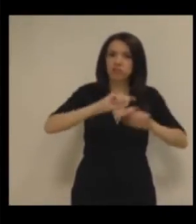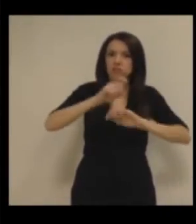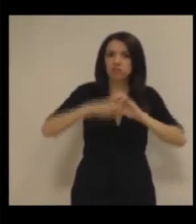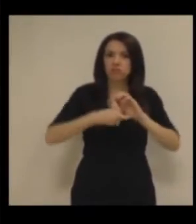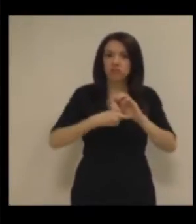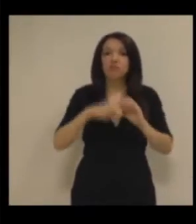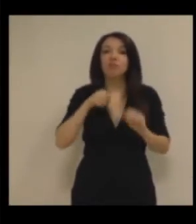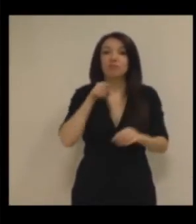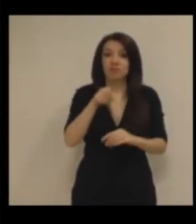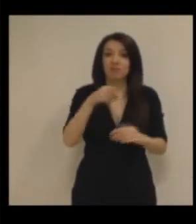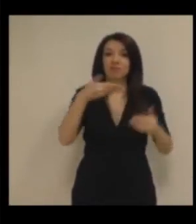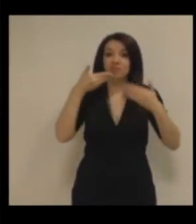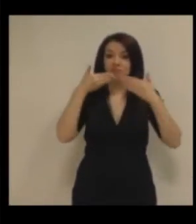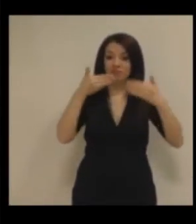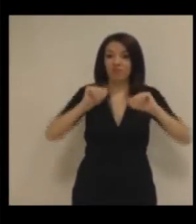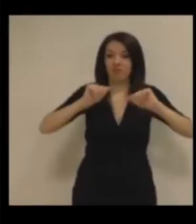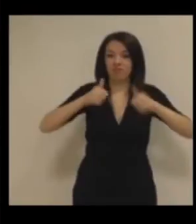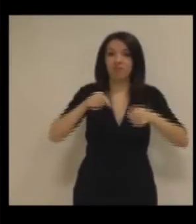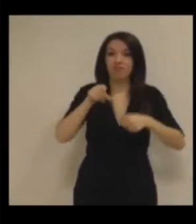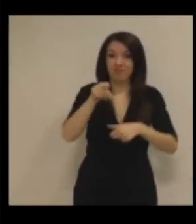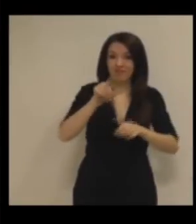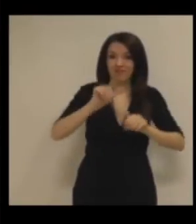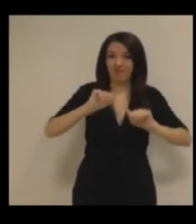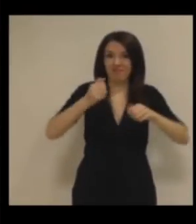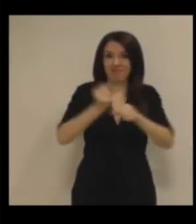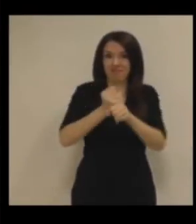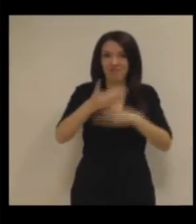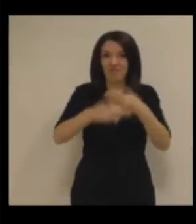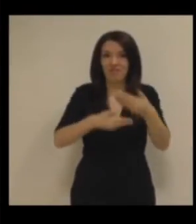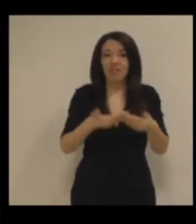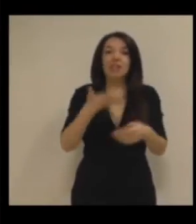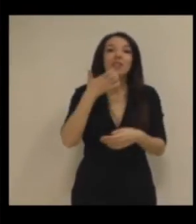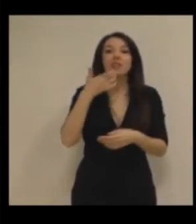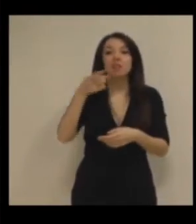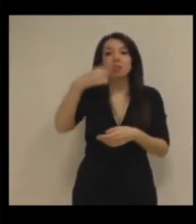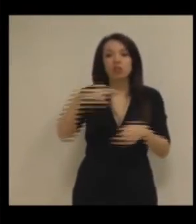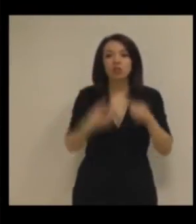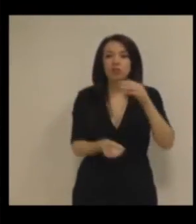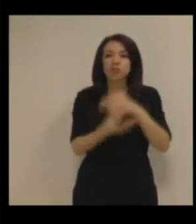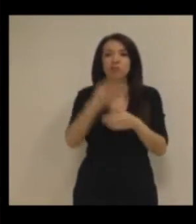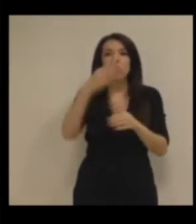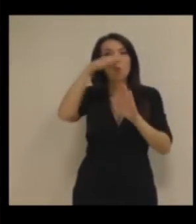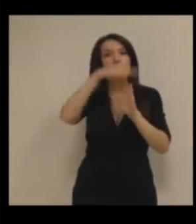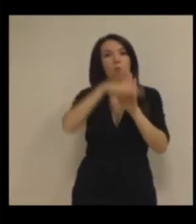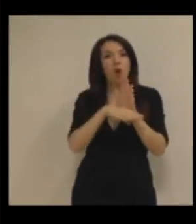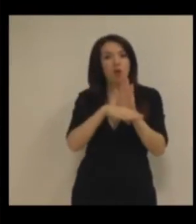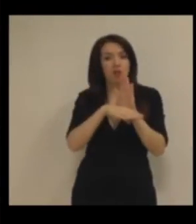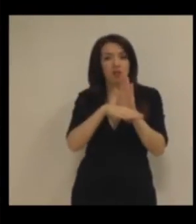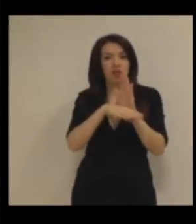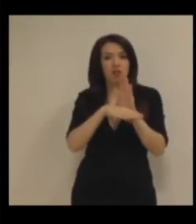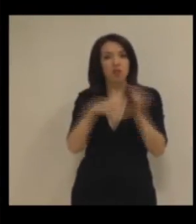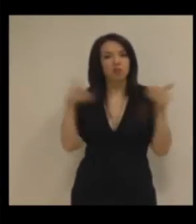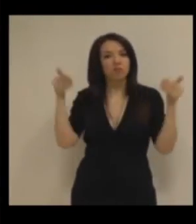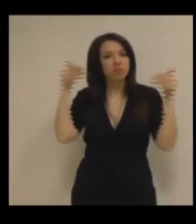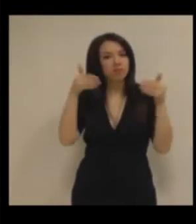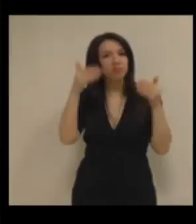quién traéis en juego vosotros, ¿no? Si bien habéis desarrollado un proyecto que está centrado